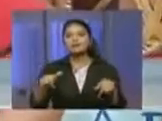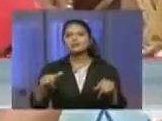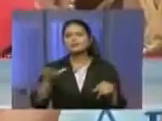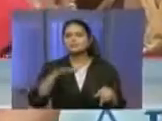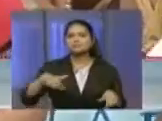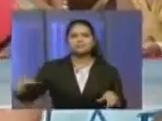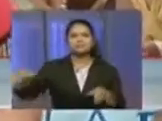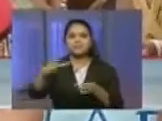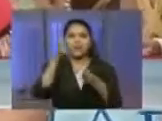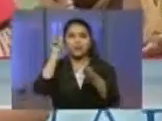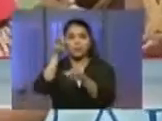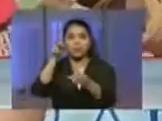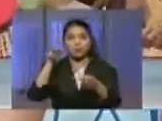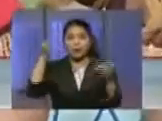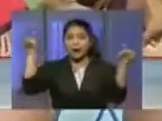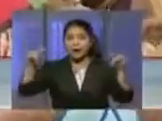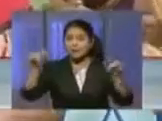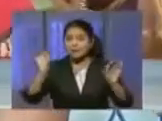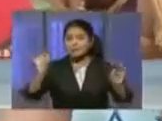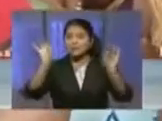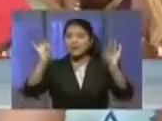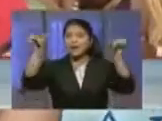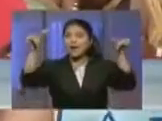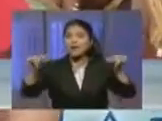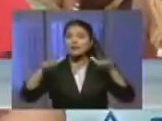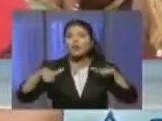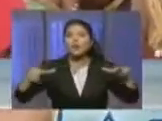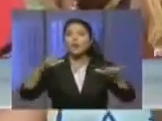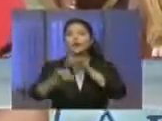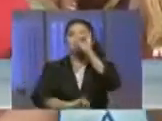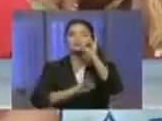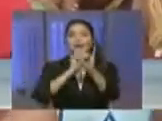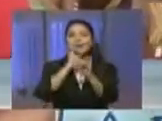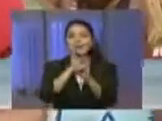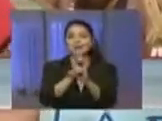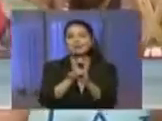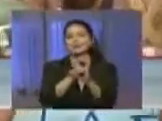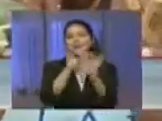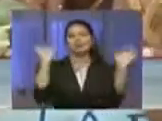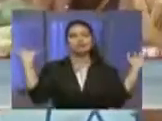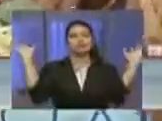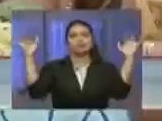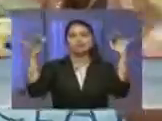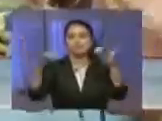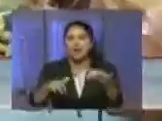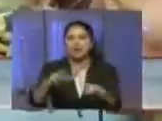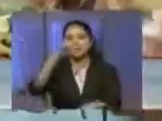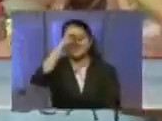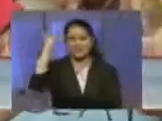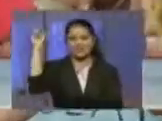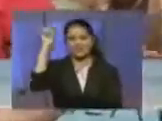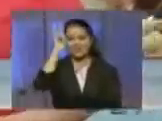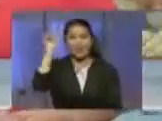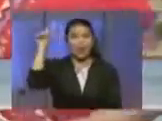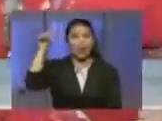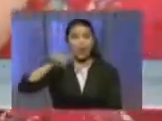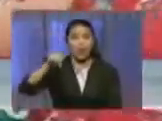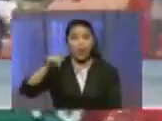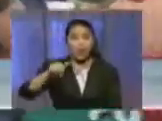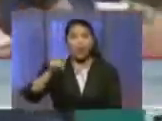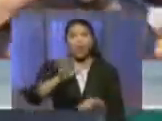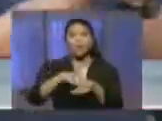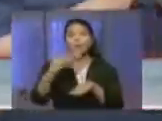todo esta unidad de producción como el lugar internacional de los pueblos indígenas hoy y sobre todo porque